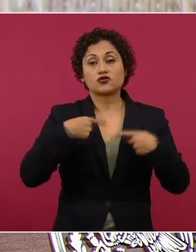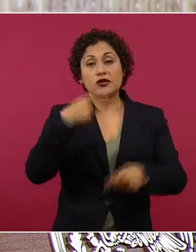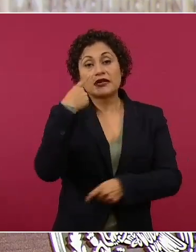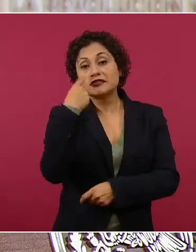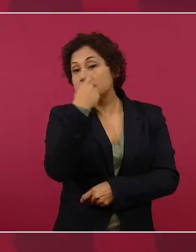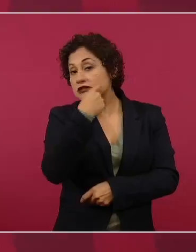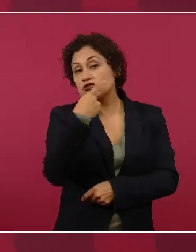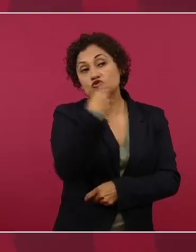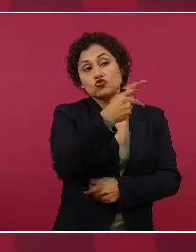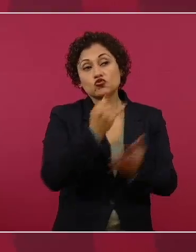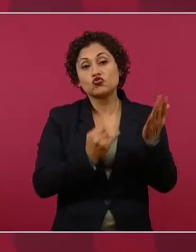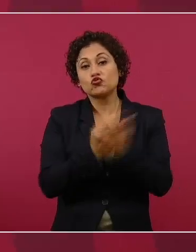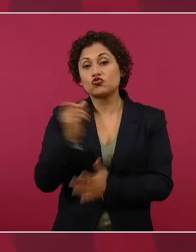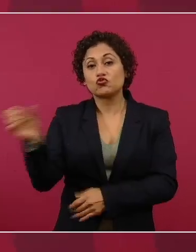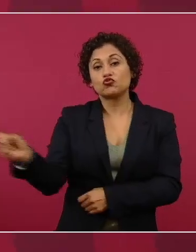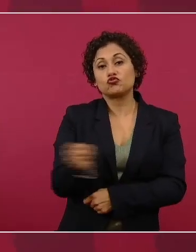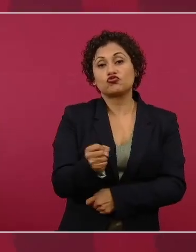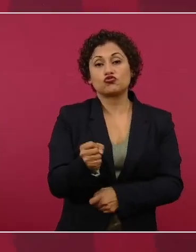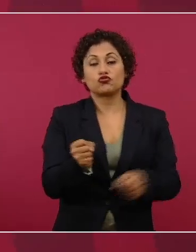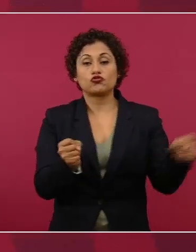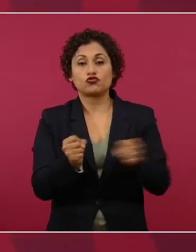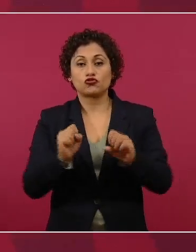a los consejeros.